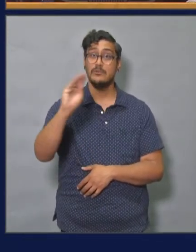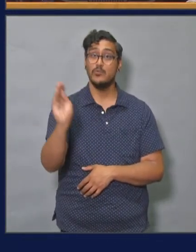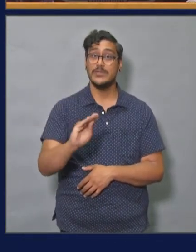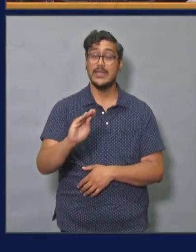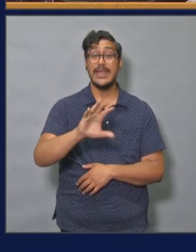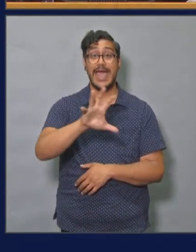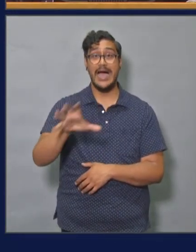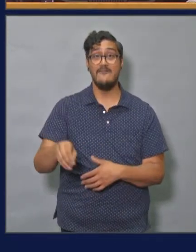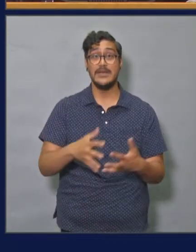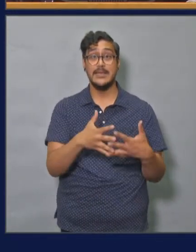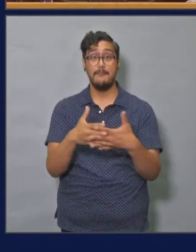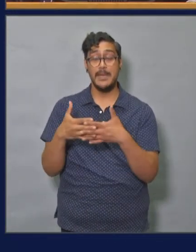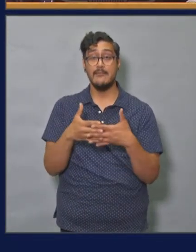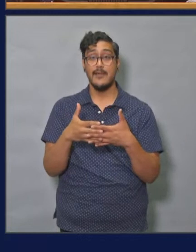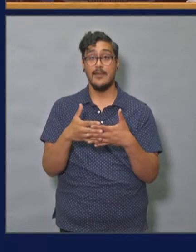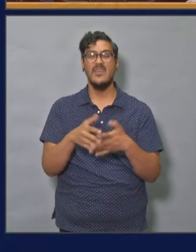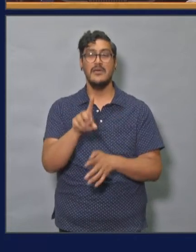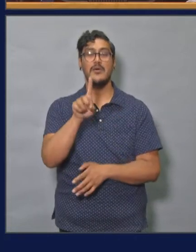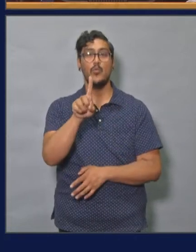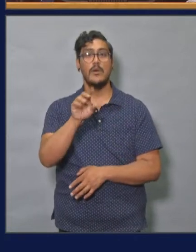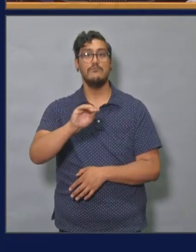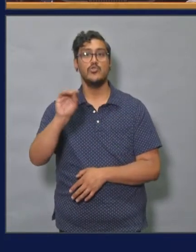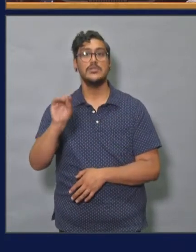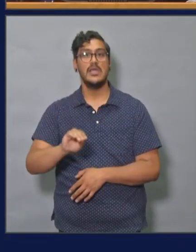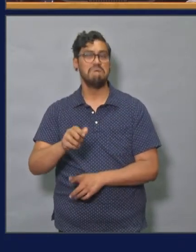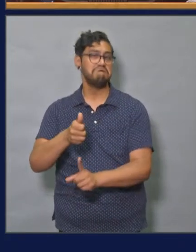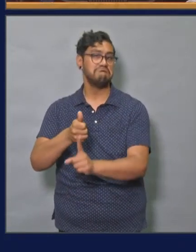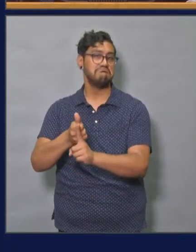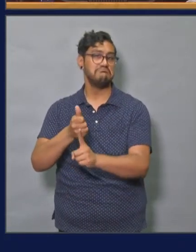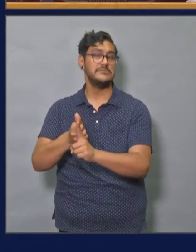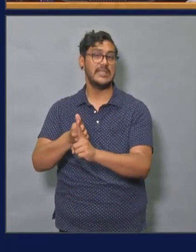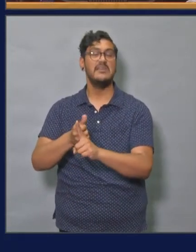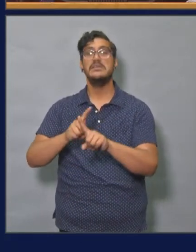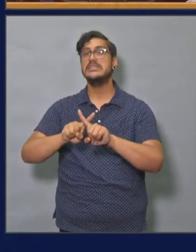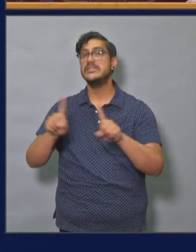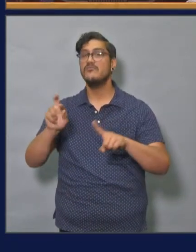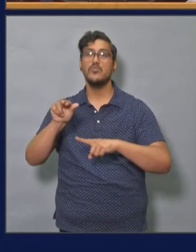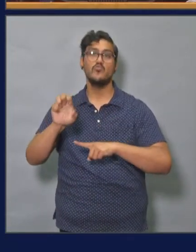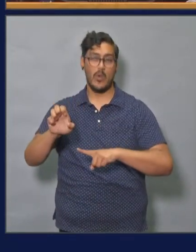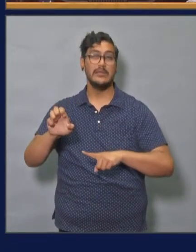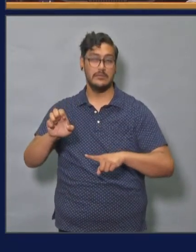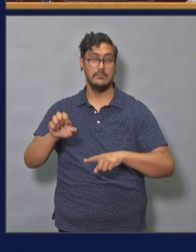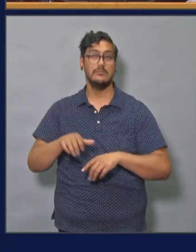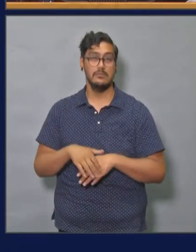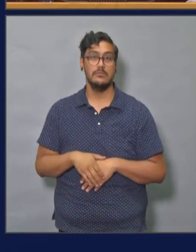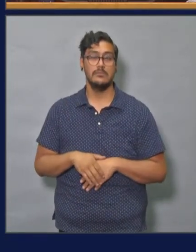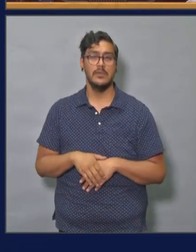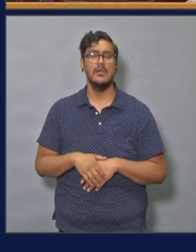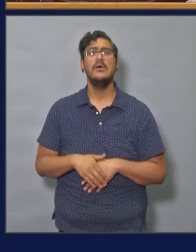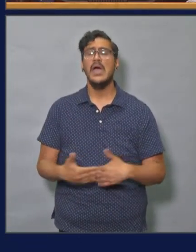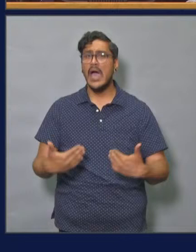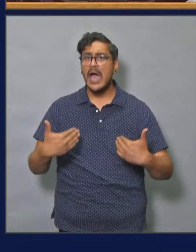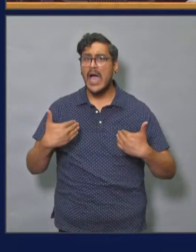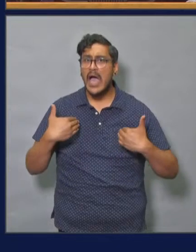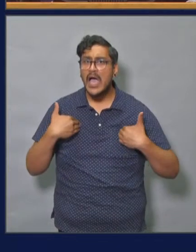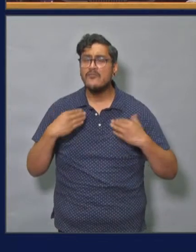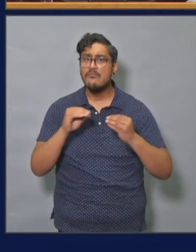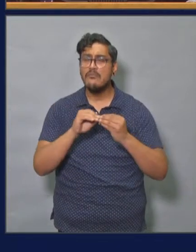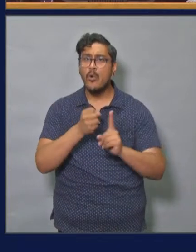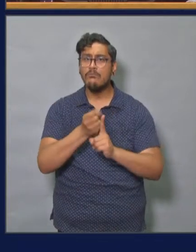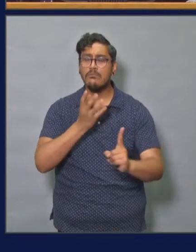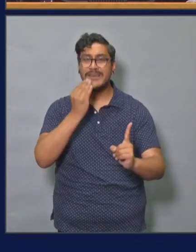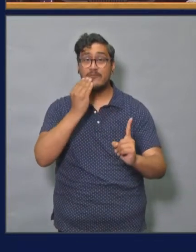eran afroamericanos y el 1% se identificaba con otra raza. Tenemos información sobre raza